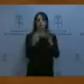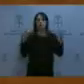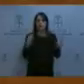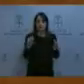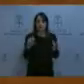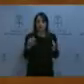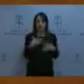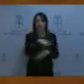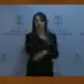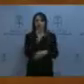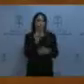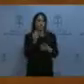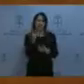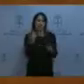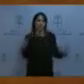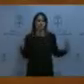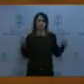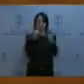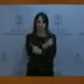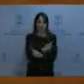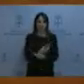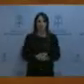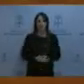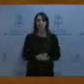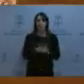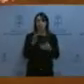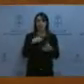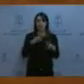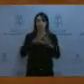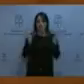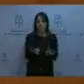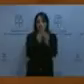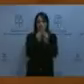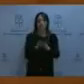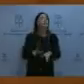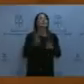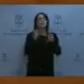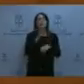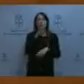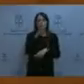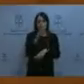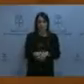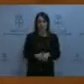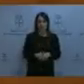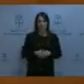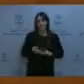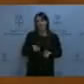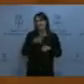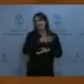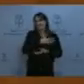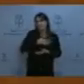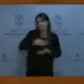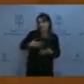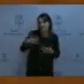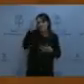completamente contradictorios. Y ya voy concluyendo, señorías, en cuanto a la exposición de motivos, incluye numerosas intenciones, bien intencionadas, no